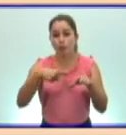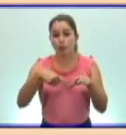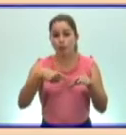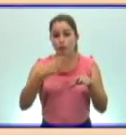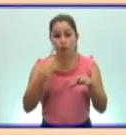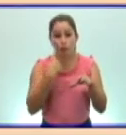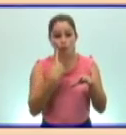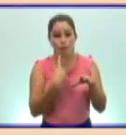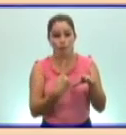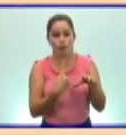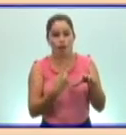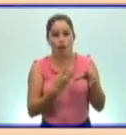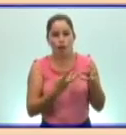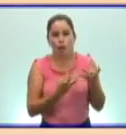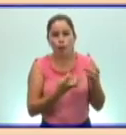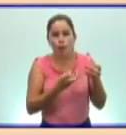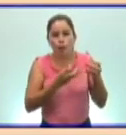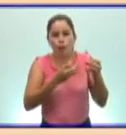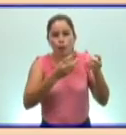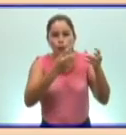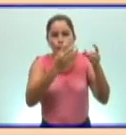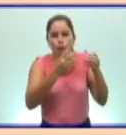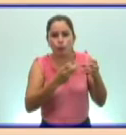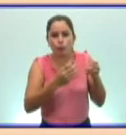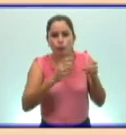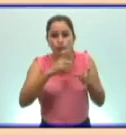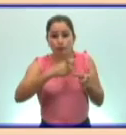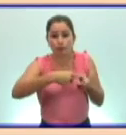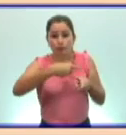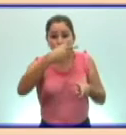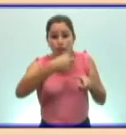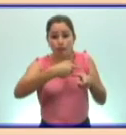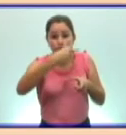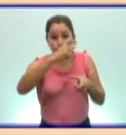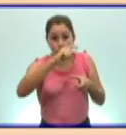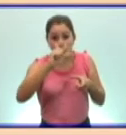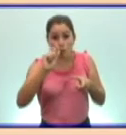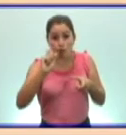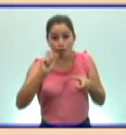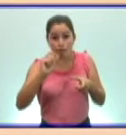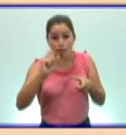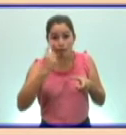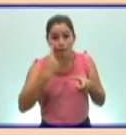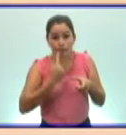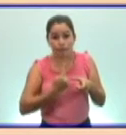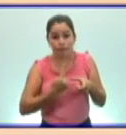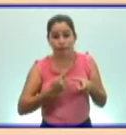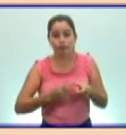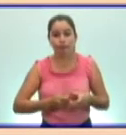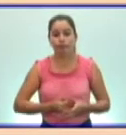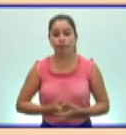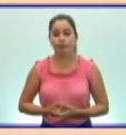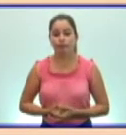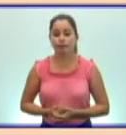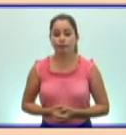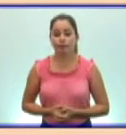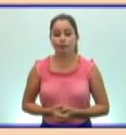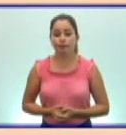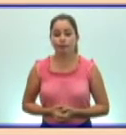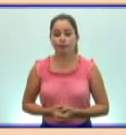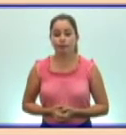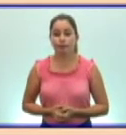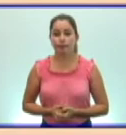un burbujeo en el recipiente que tiene dicha disolución. Ahora bien,